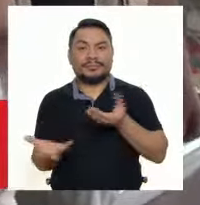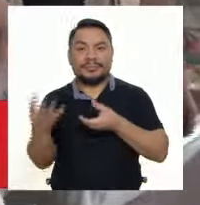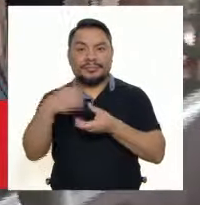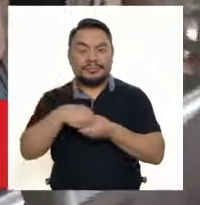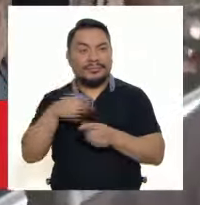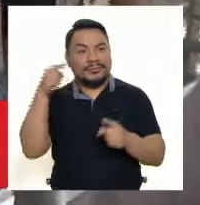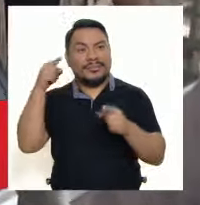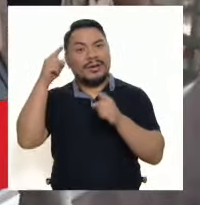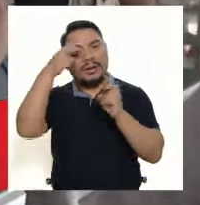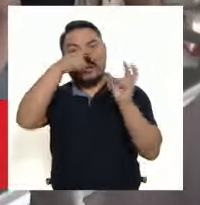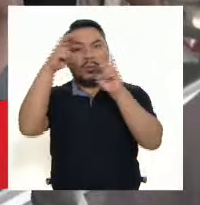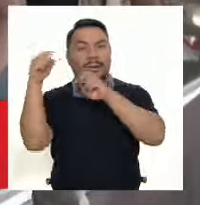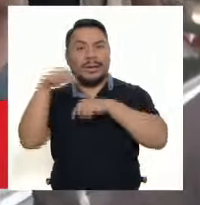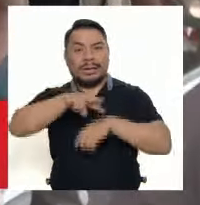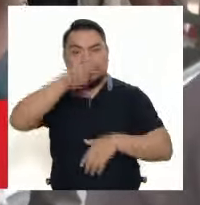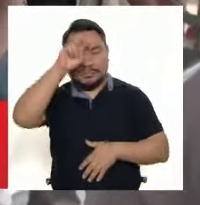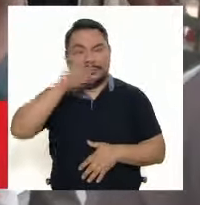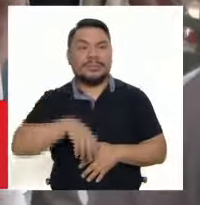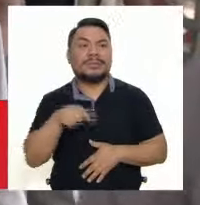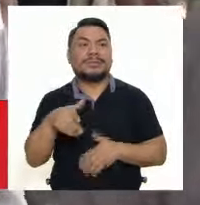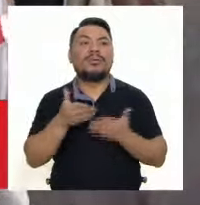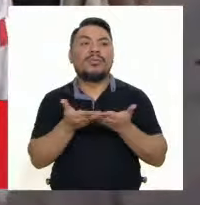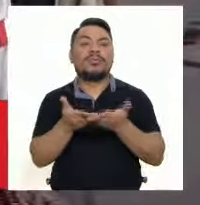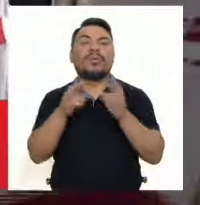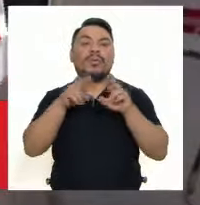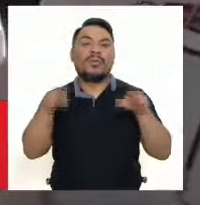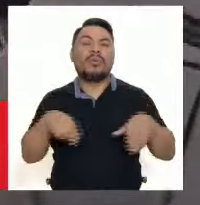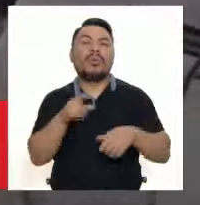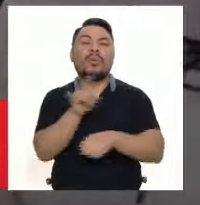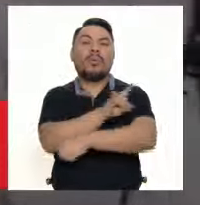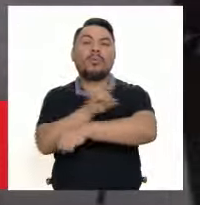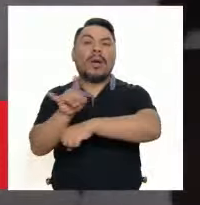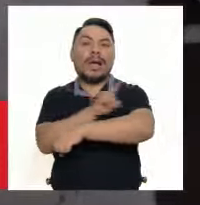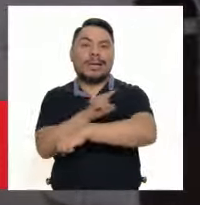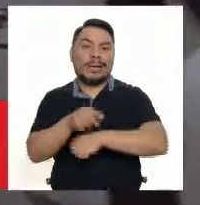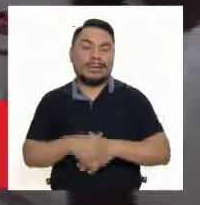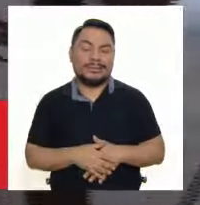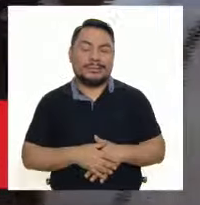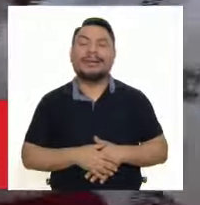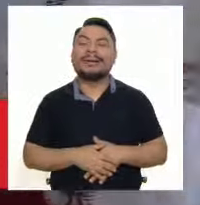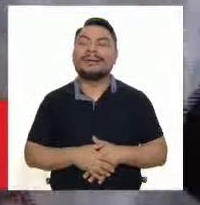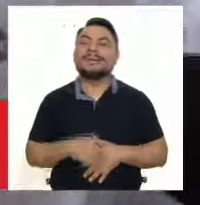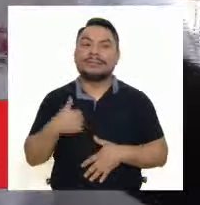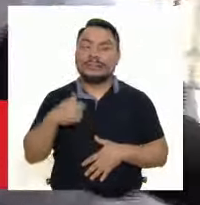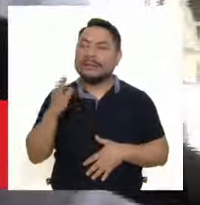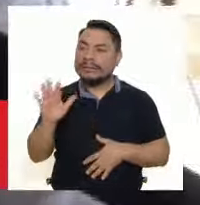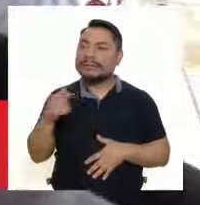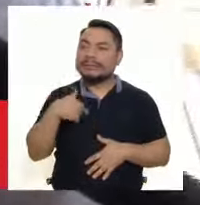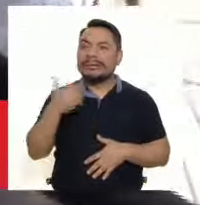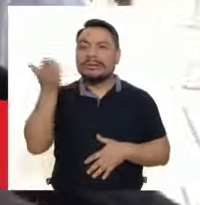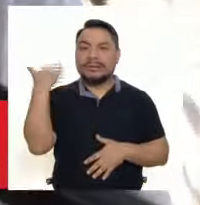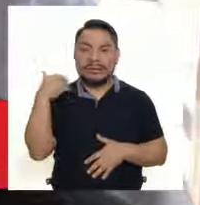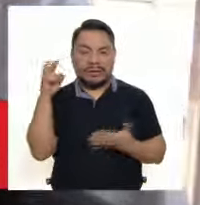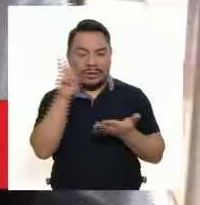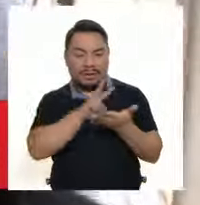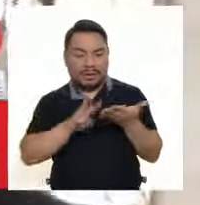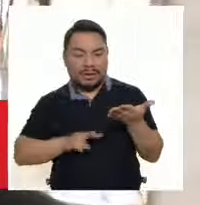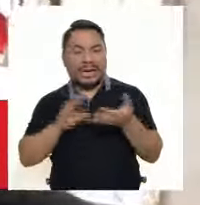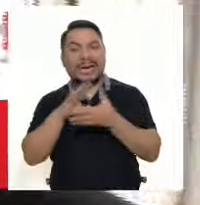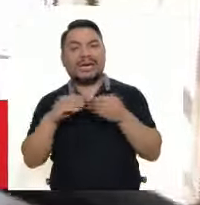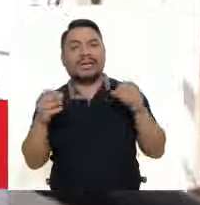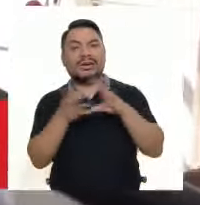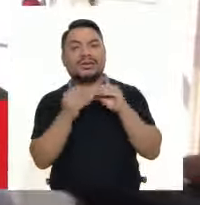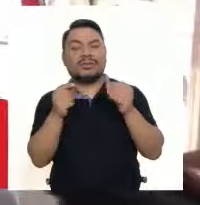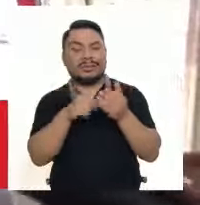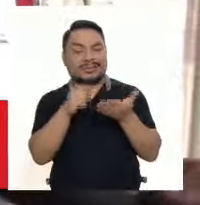del destino turístico del Perú, pero desde la región de Ucayali. Sí, miren, permítanme, ahora que venía estuve leyendo la leyenda